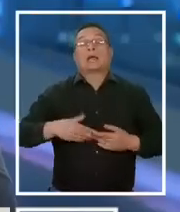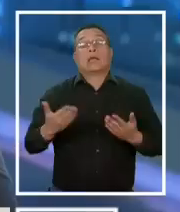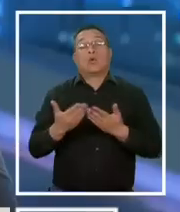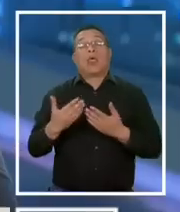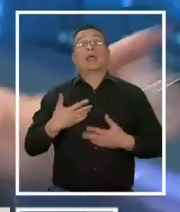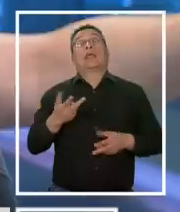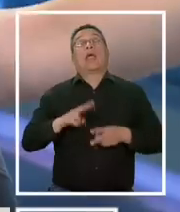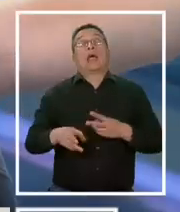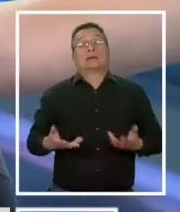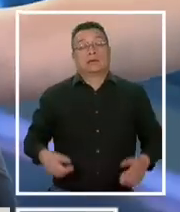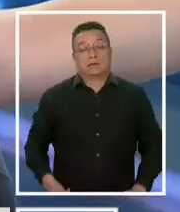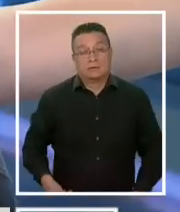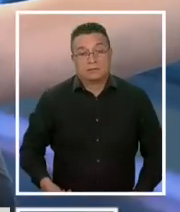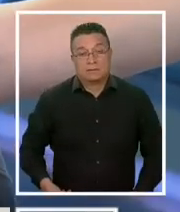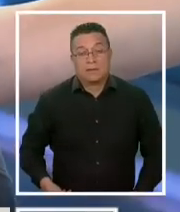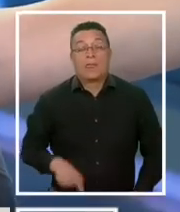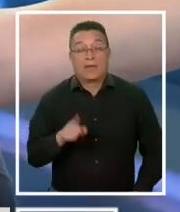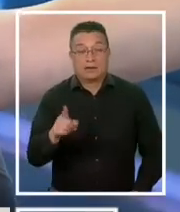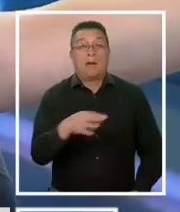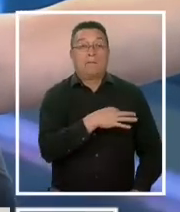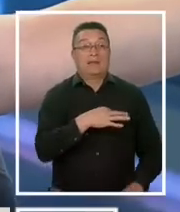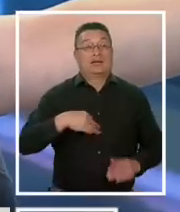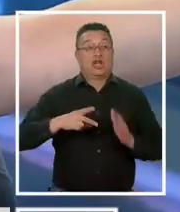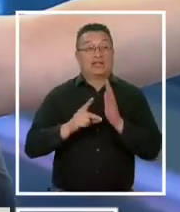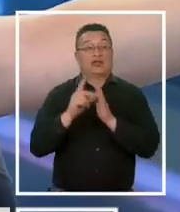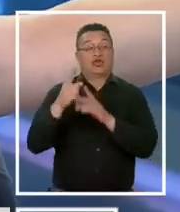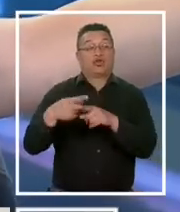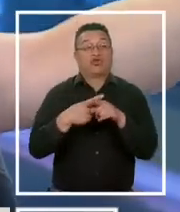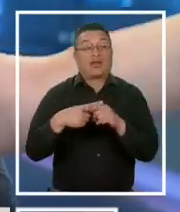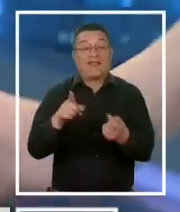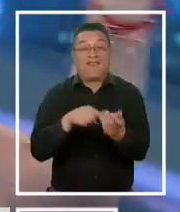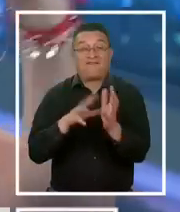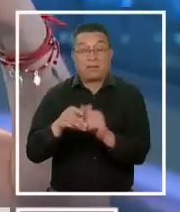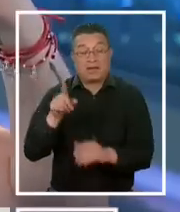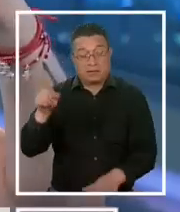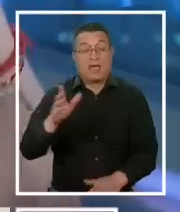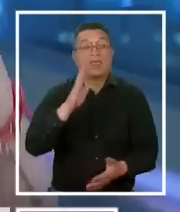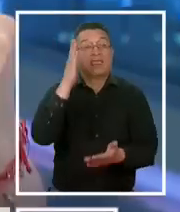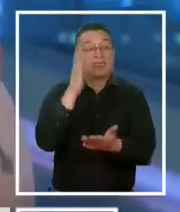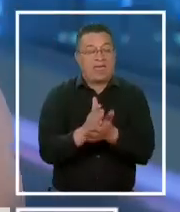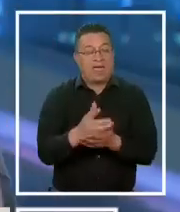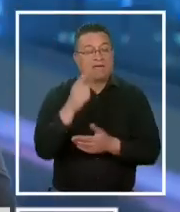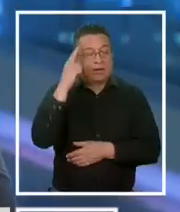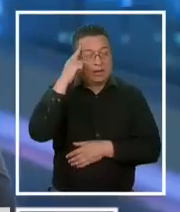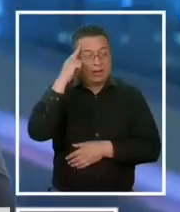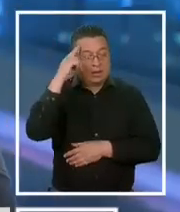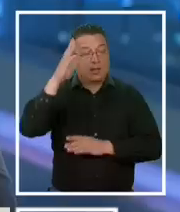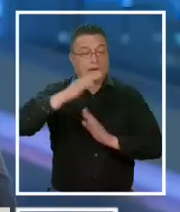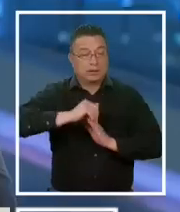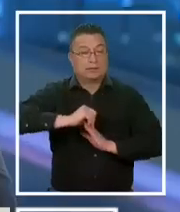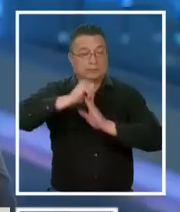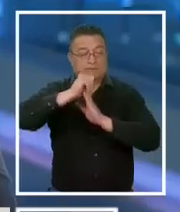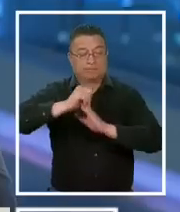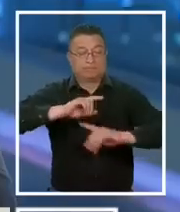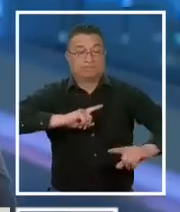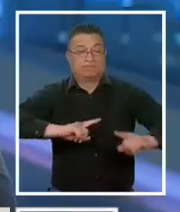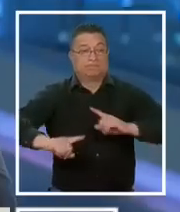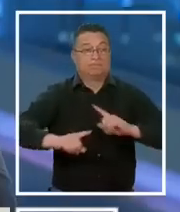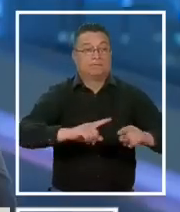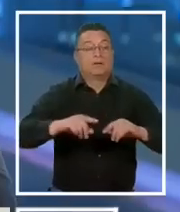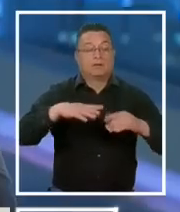escuela con eso para eso está Ministerio de desarrollo social y familia que tiene que tener y tiene que liberar Desde esa perspectiva